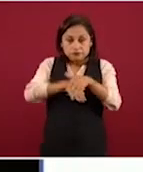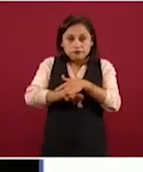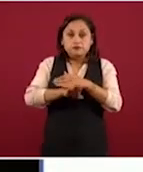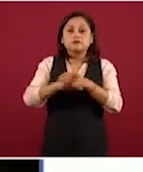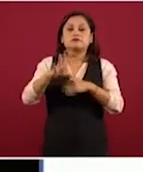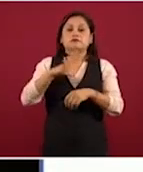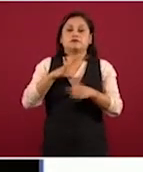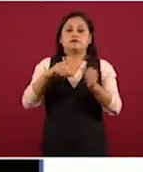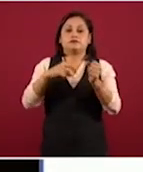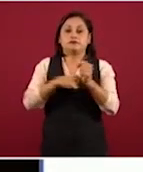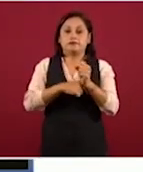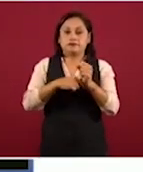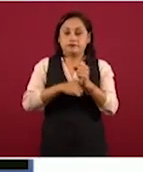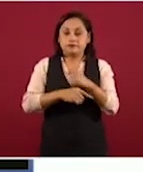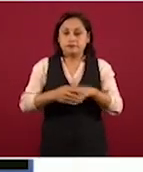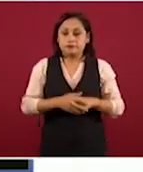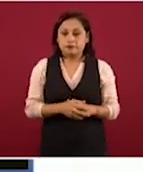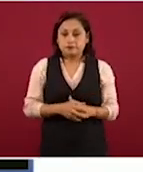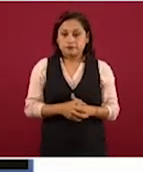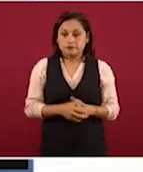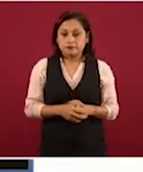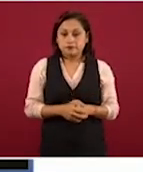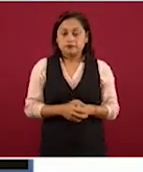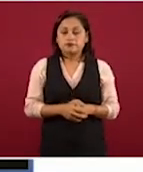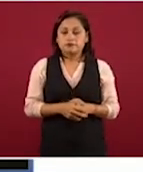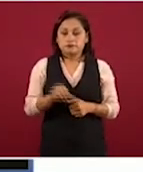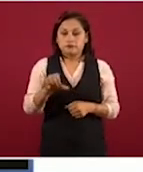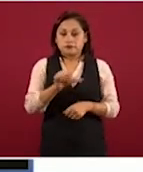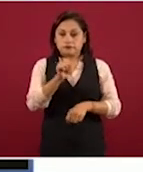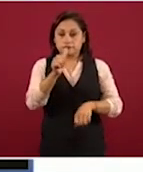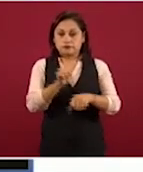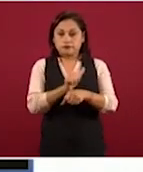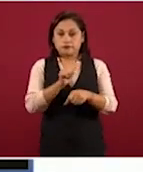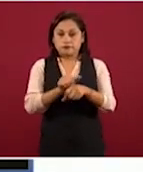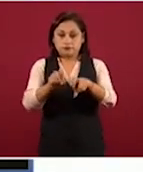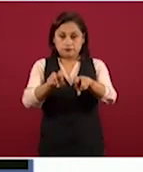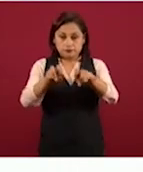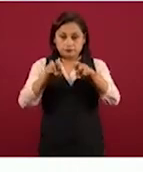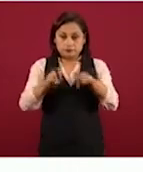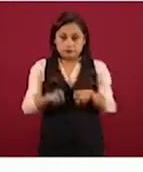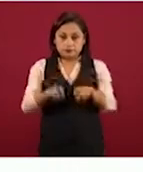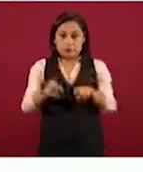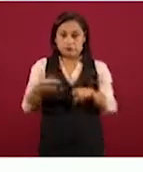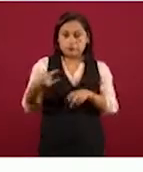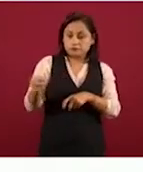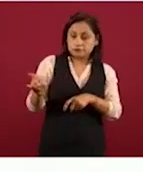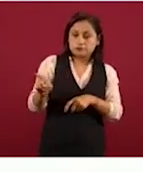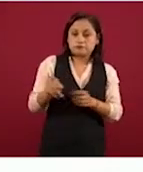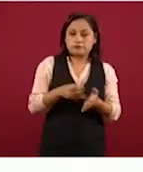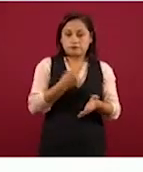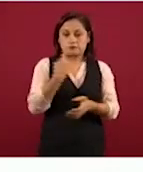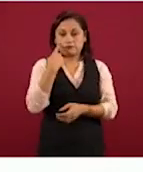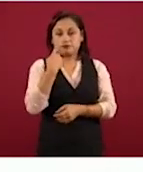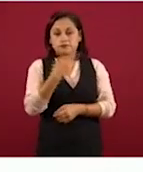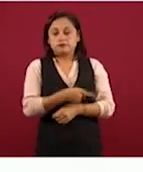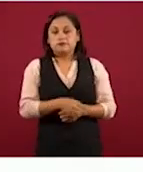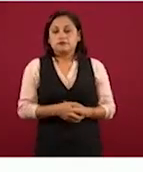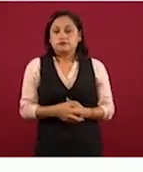ahí está otro asiento trasero, y en las puertas, en asientos nuevamente,